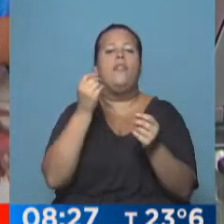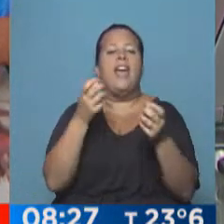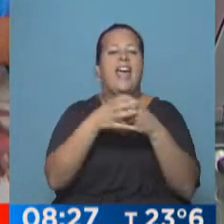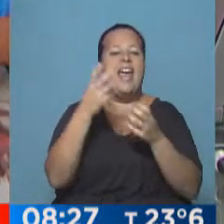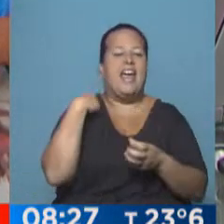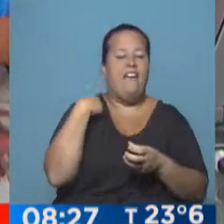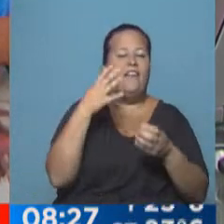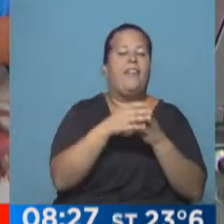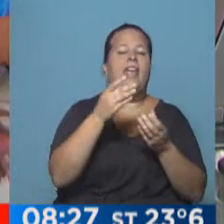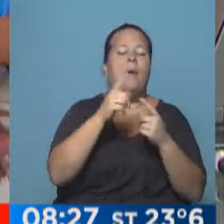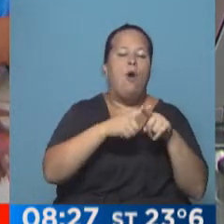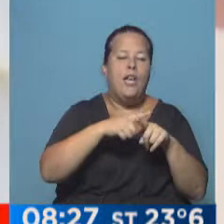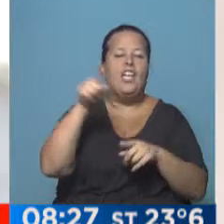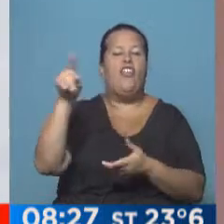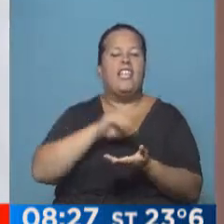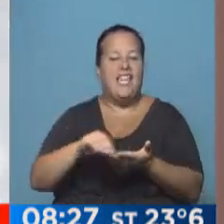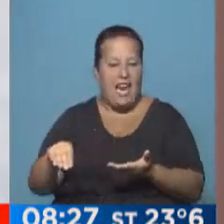los jefes de bancada del Senado.